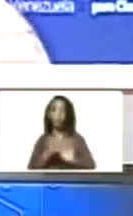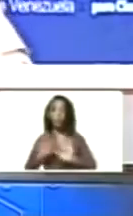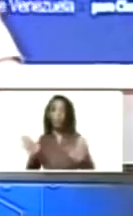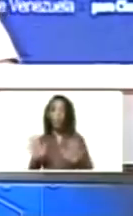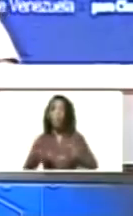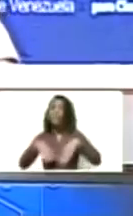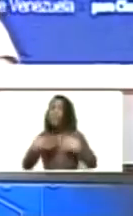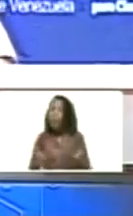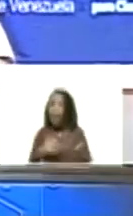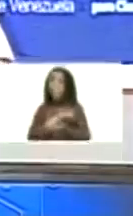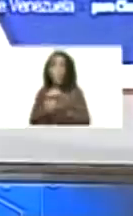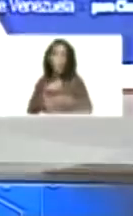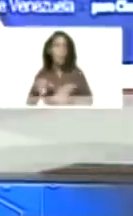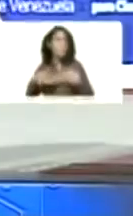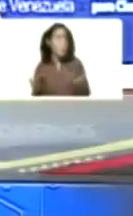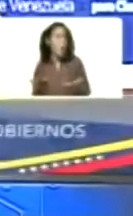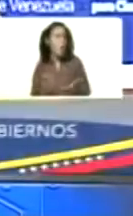problema?